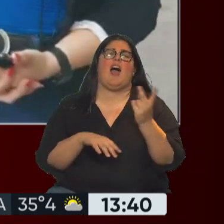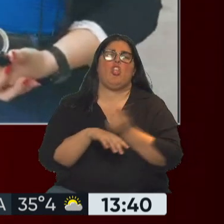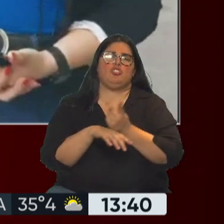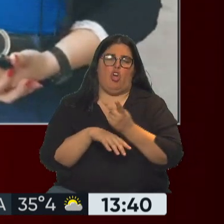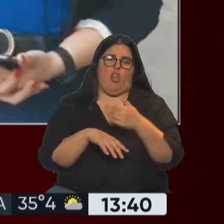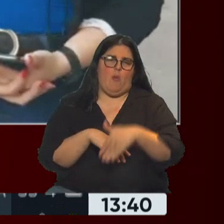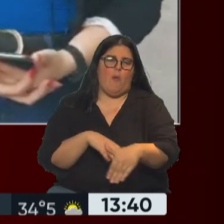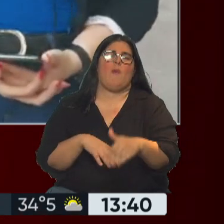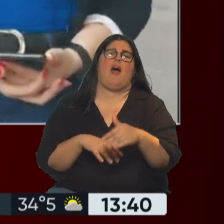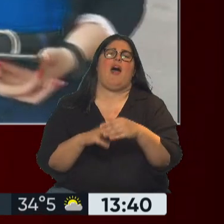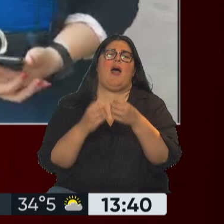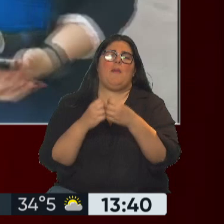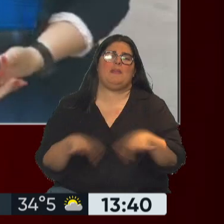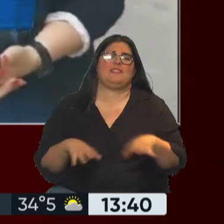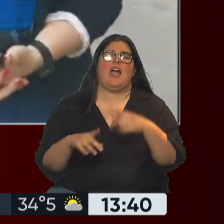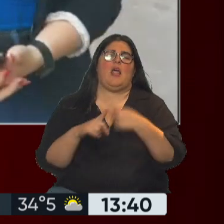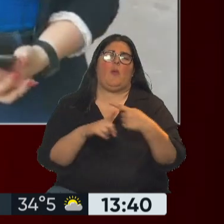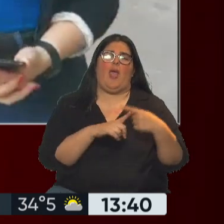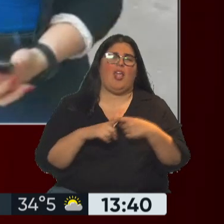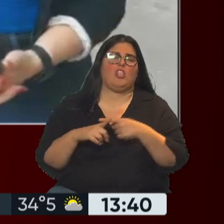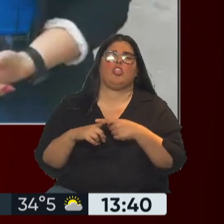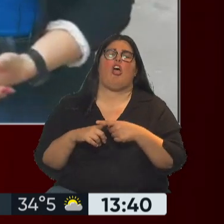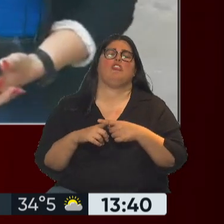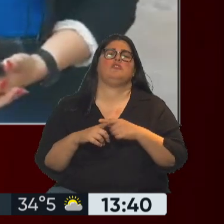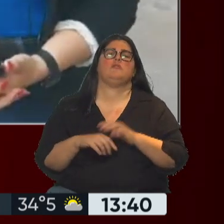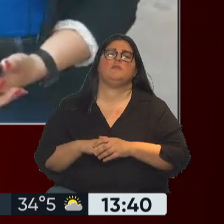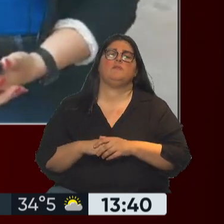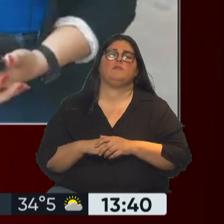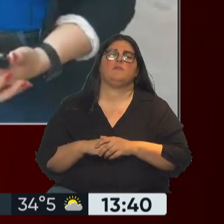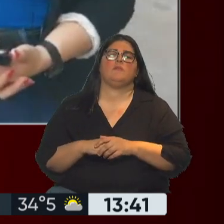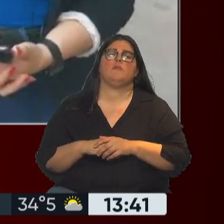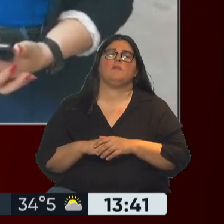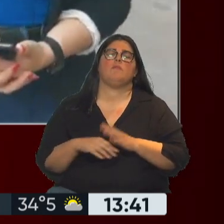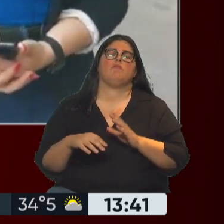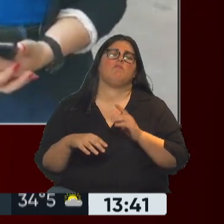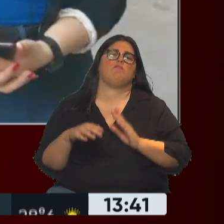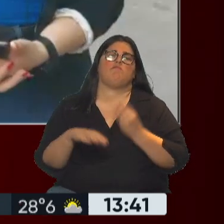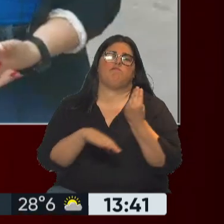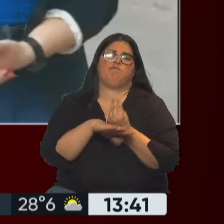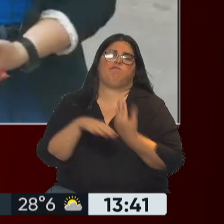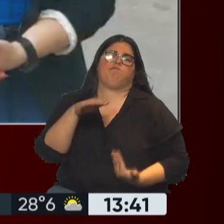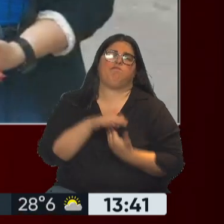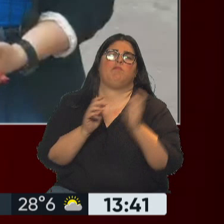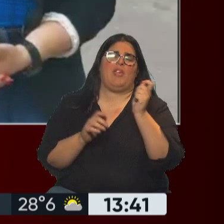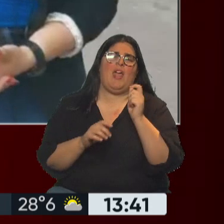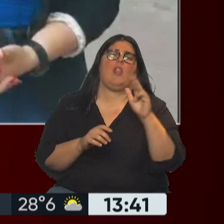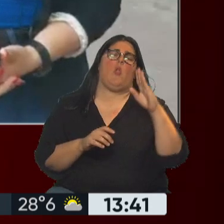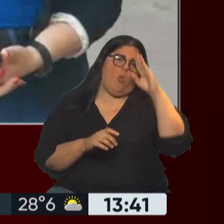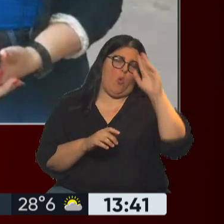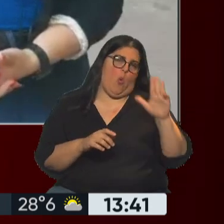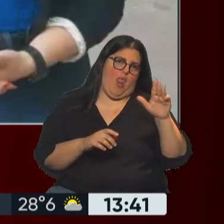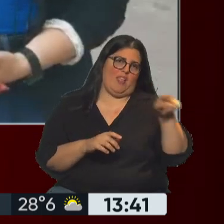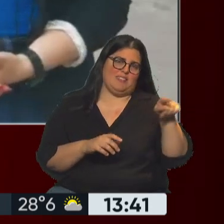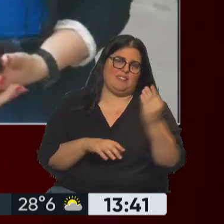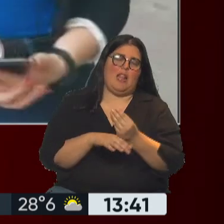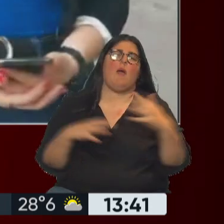va a suceder uno de los eventos más esperados de los últimos días, la cantante encabezada por Lula da Silva en la mesa, aunque frente al Museo de